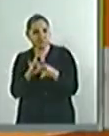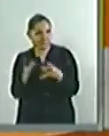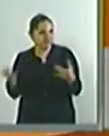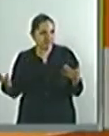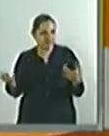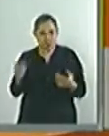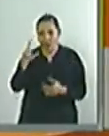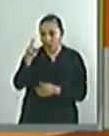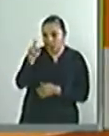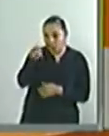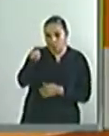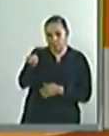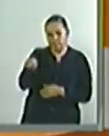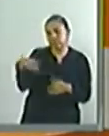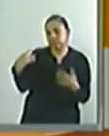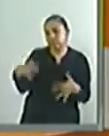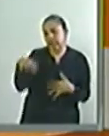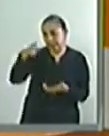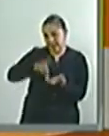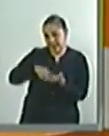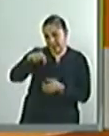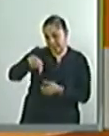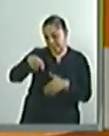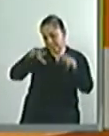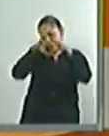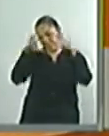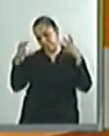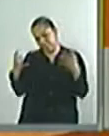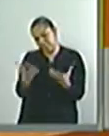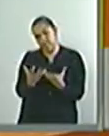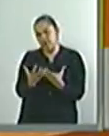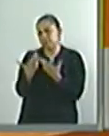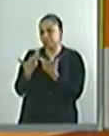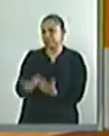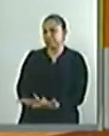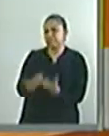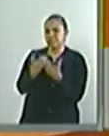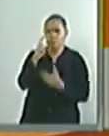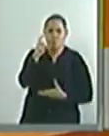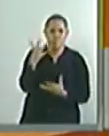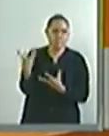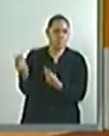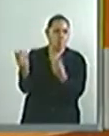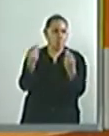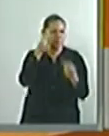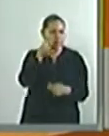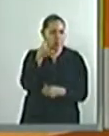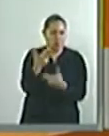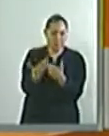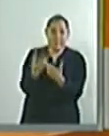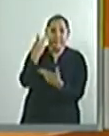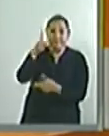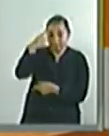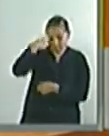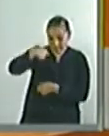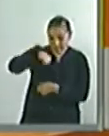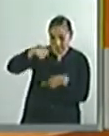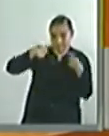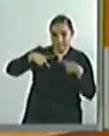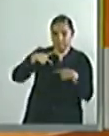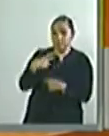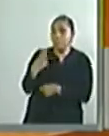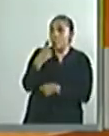más abundantes del planeta pero la disponibilidad de consumo para el hombre apenas alcanza